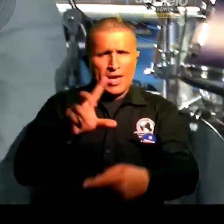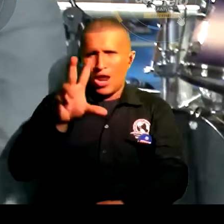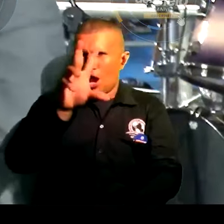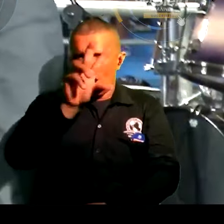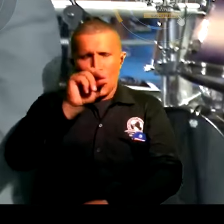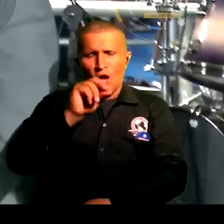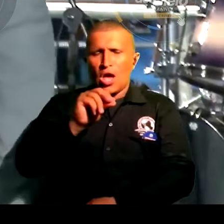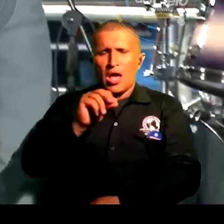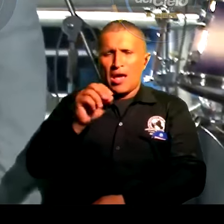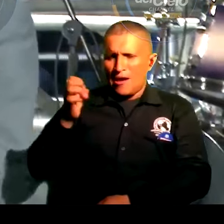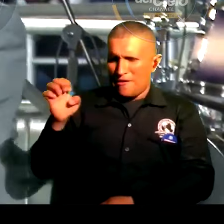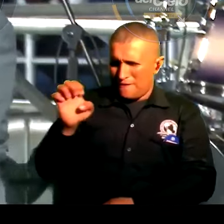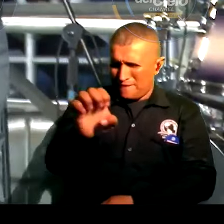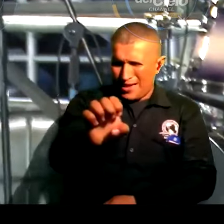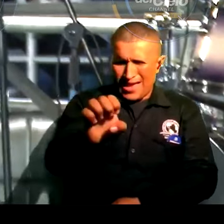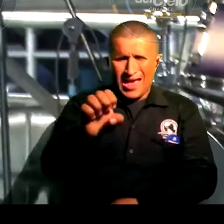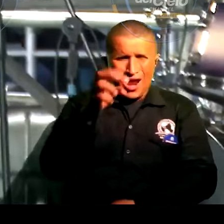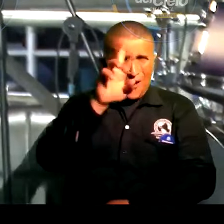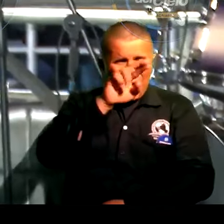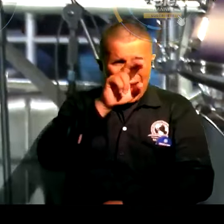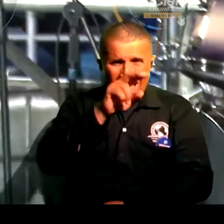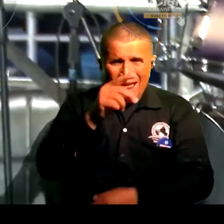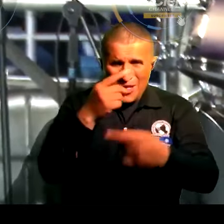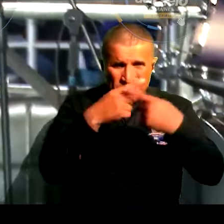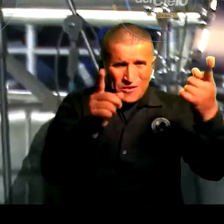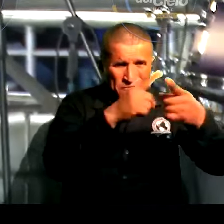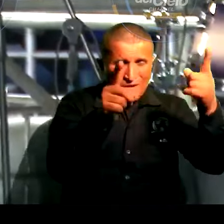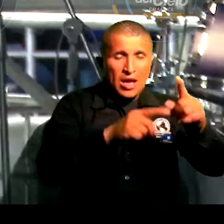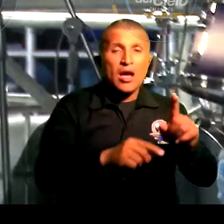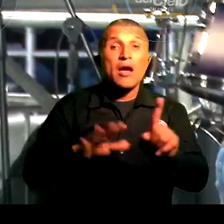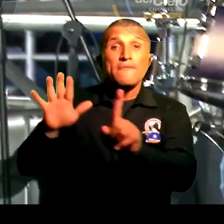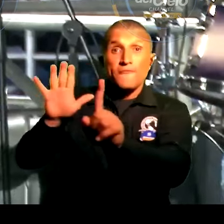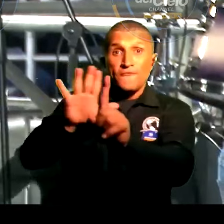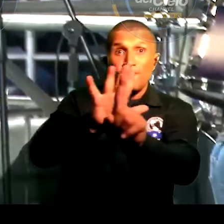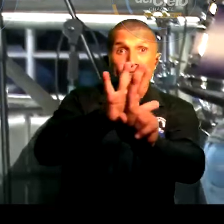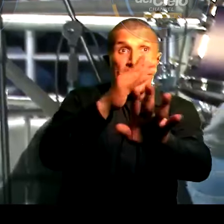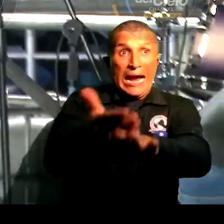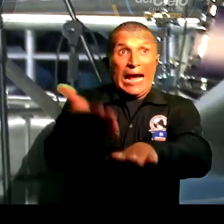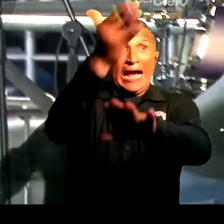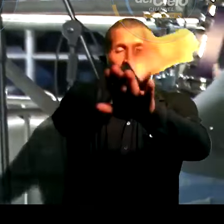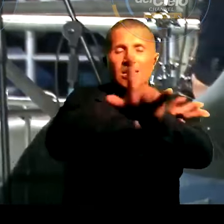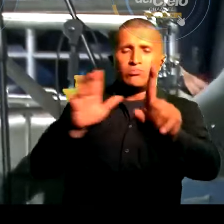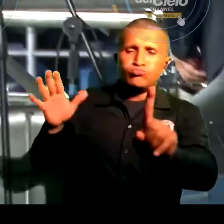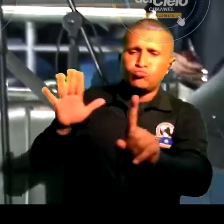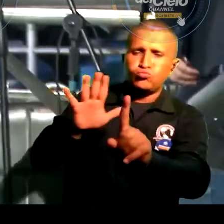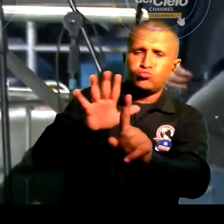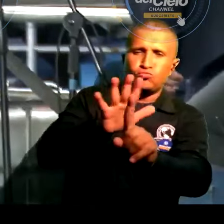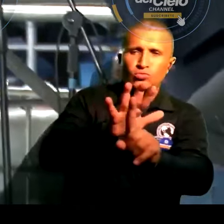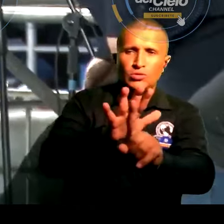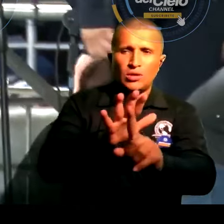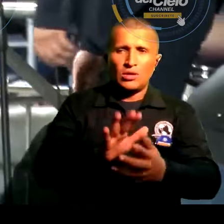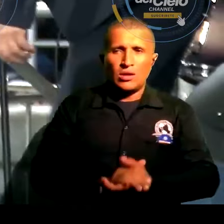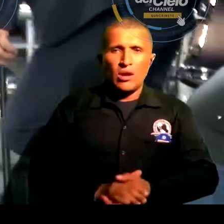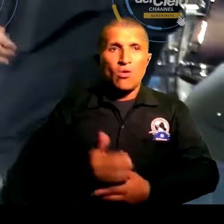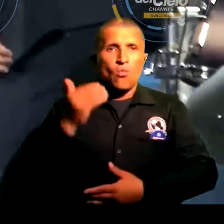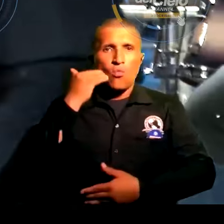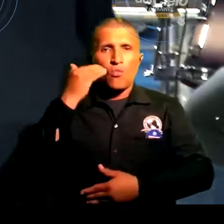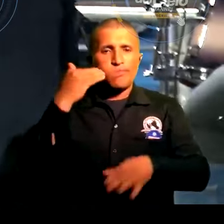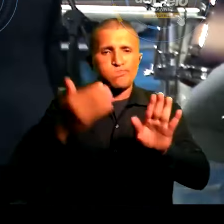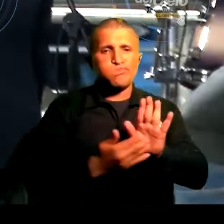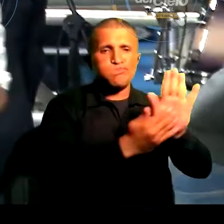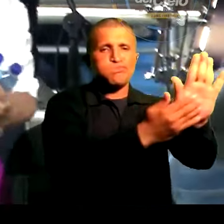evangelio. Los apóstoles, cuando presentaron el evangelio,